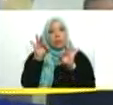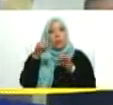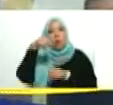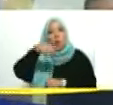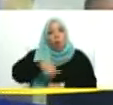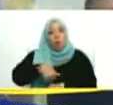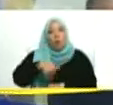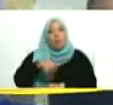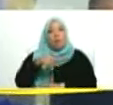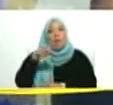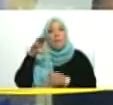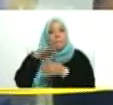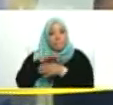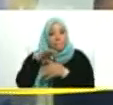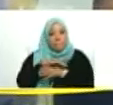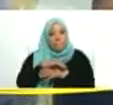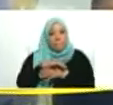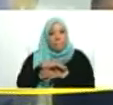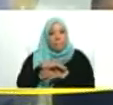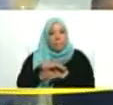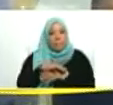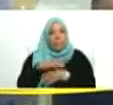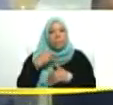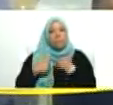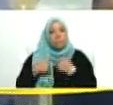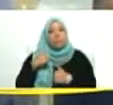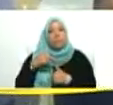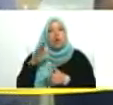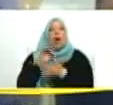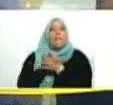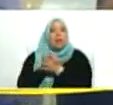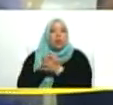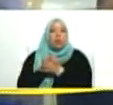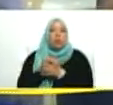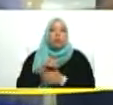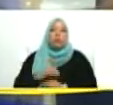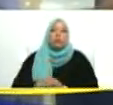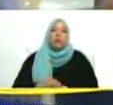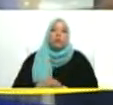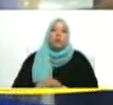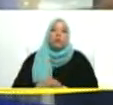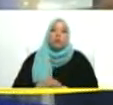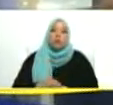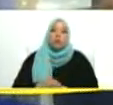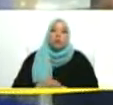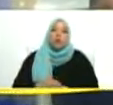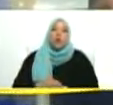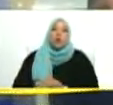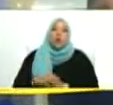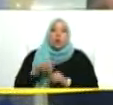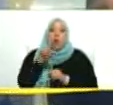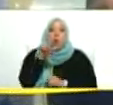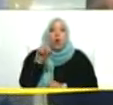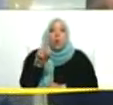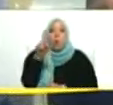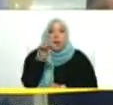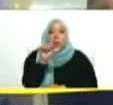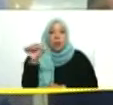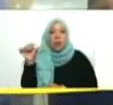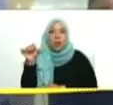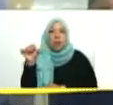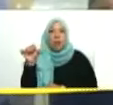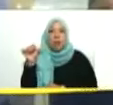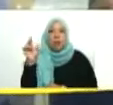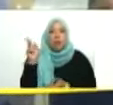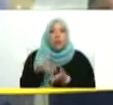hoy, miércoles, a un amigo que está cumpliendo una semana hoy de